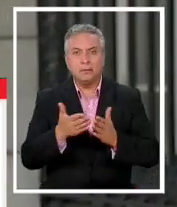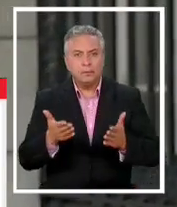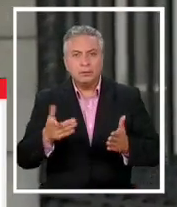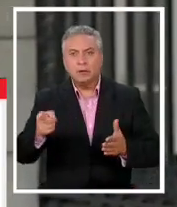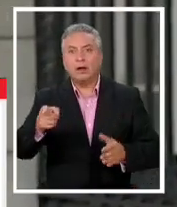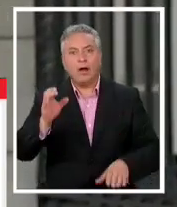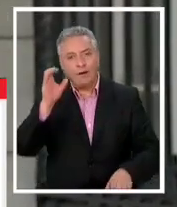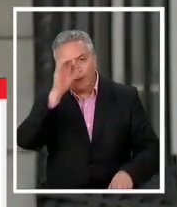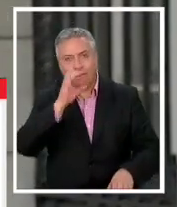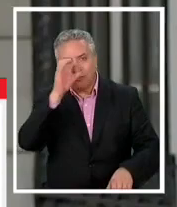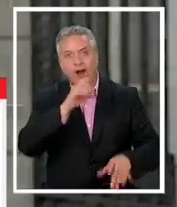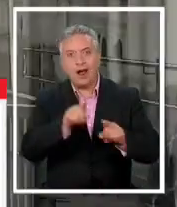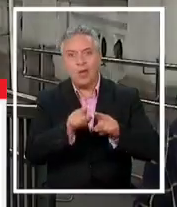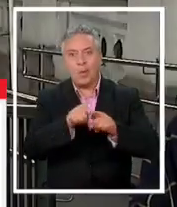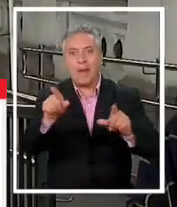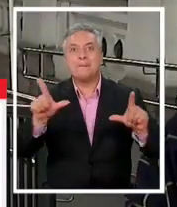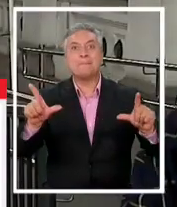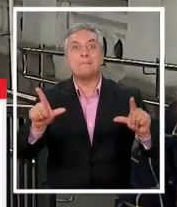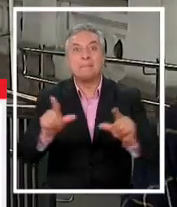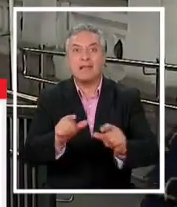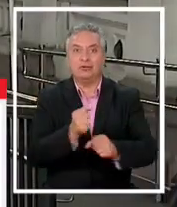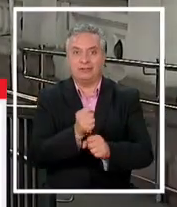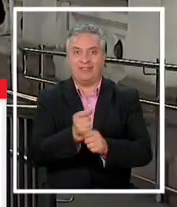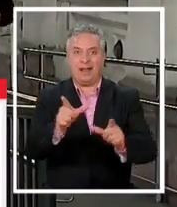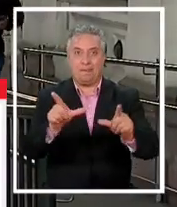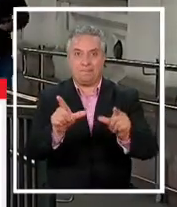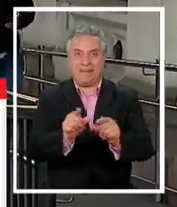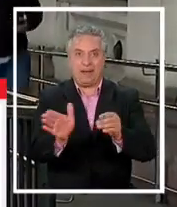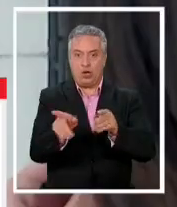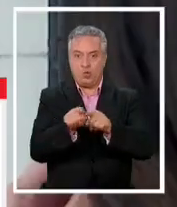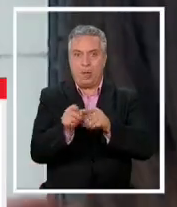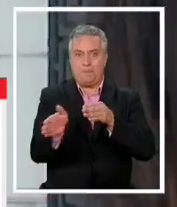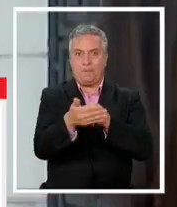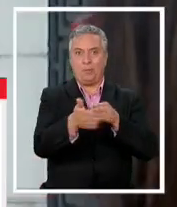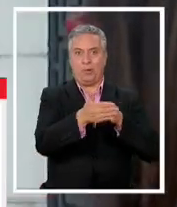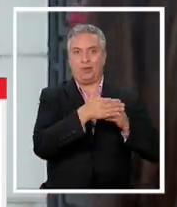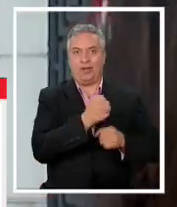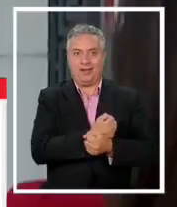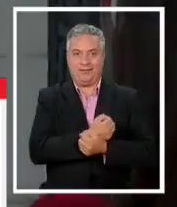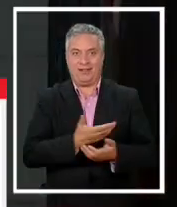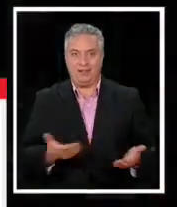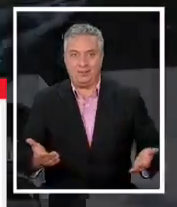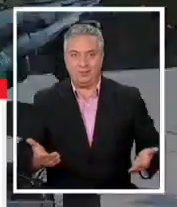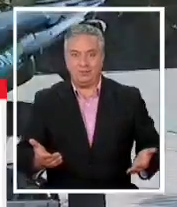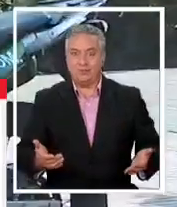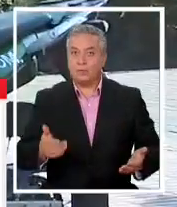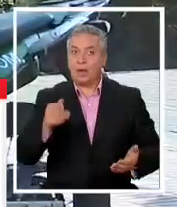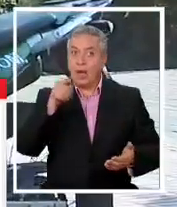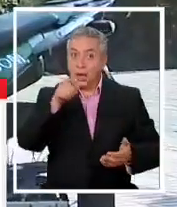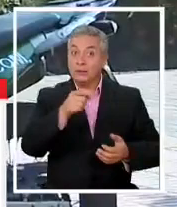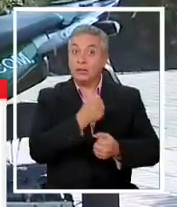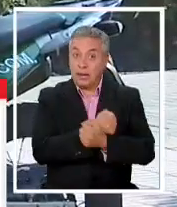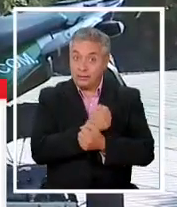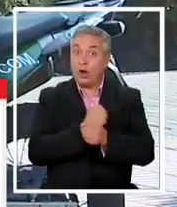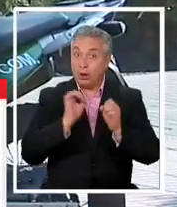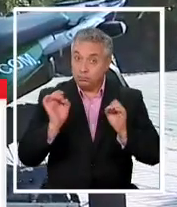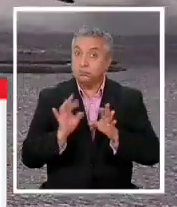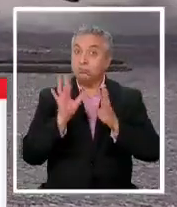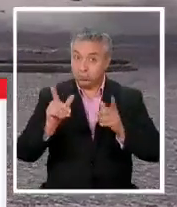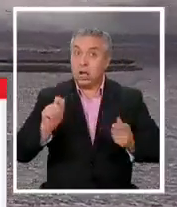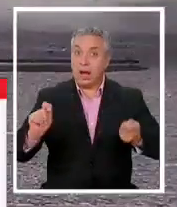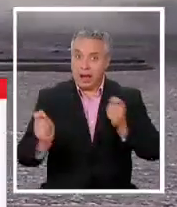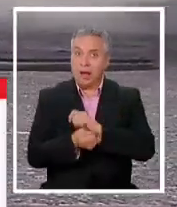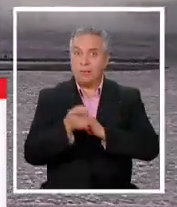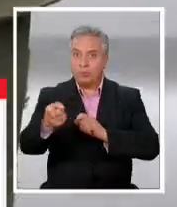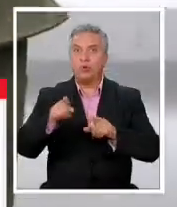de reducir su campo de acción. Diferentes interpretaciones de la nueva norma que podría cambiar a Carabineros, pero ¿qué implicaría que esta institución